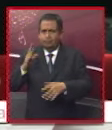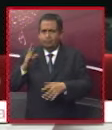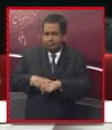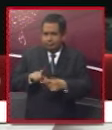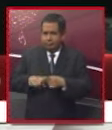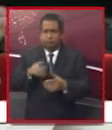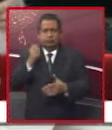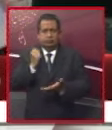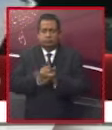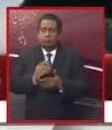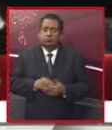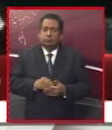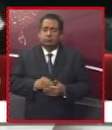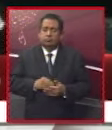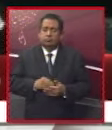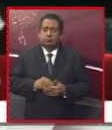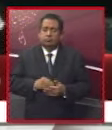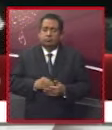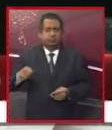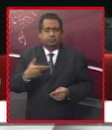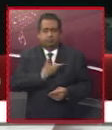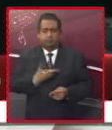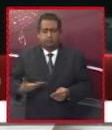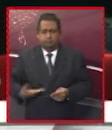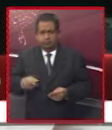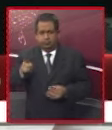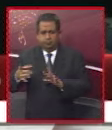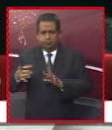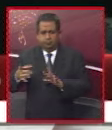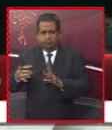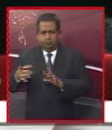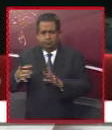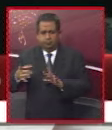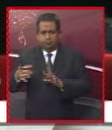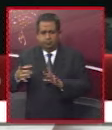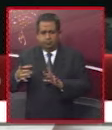Militar de Procedimientos Penales. Se remite al Ejecutivo Federal para los efectos del artículo 70.